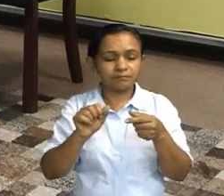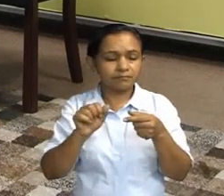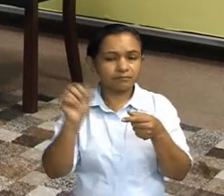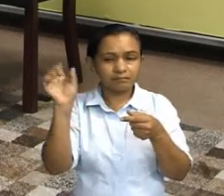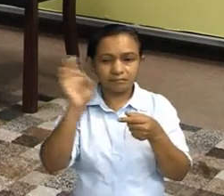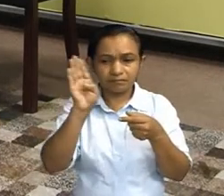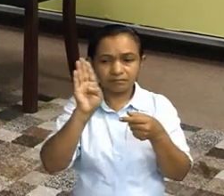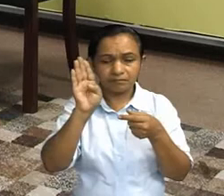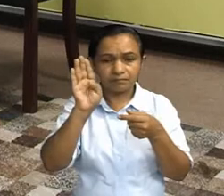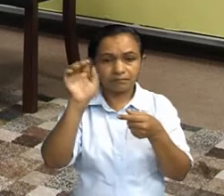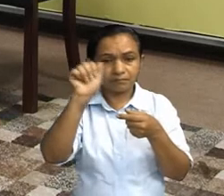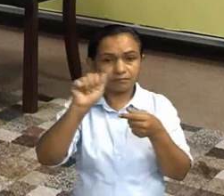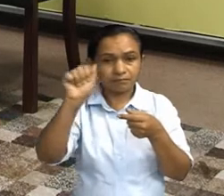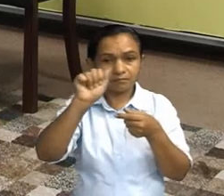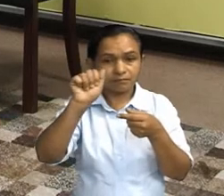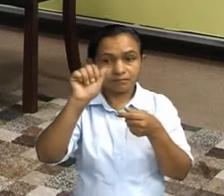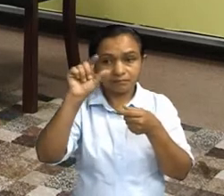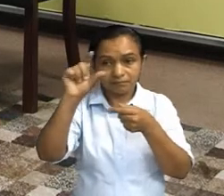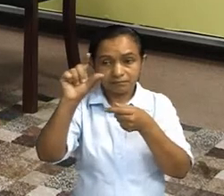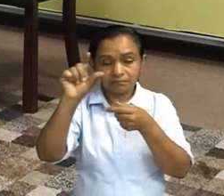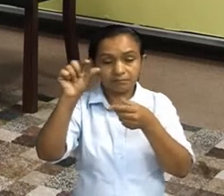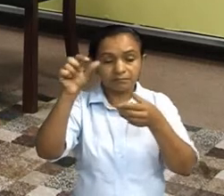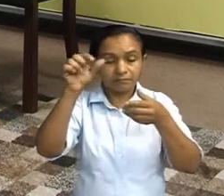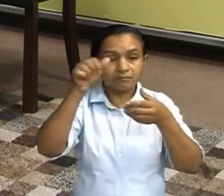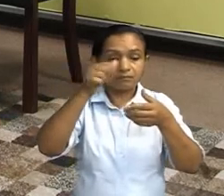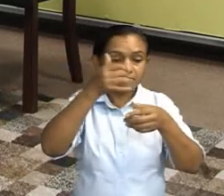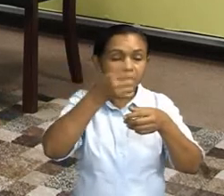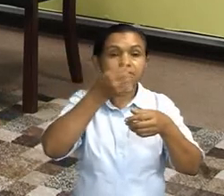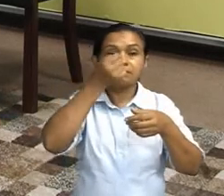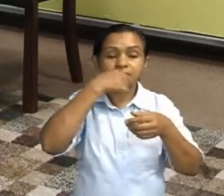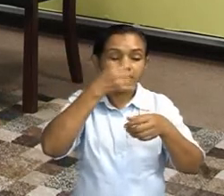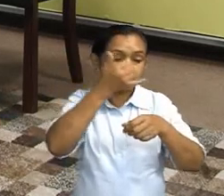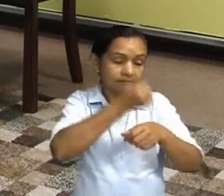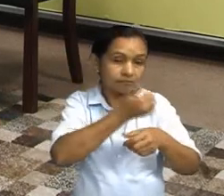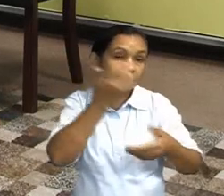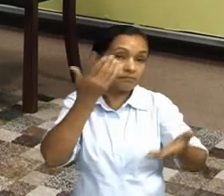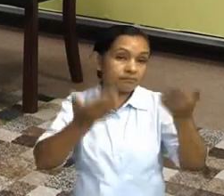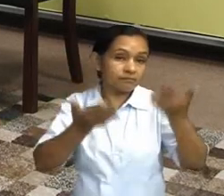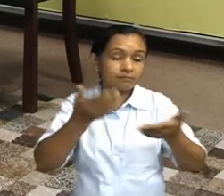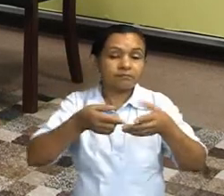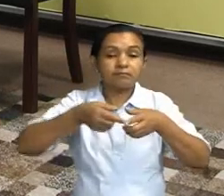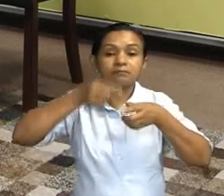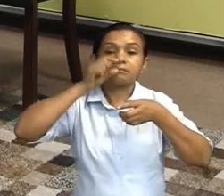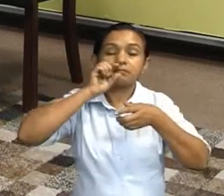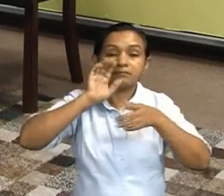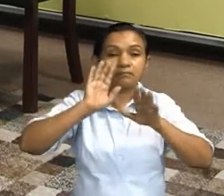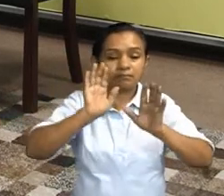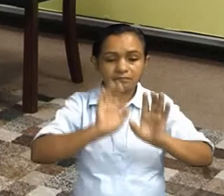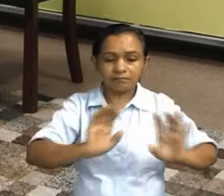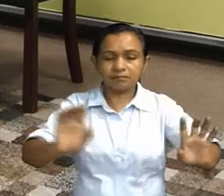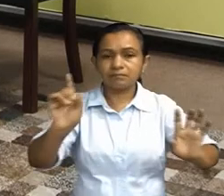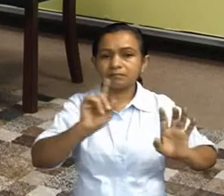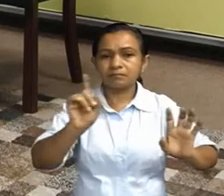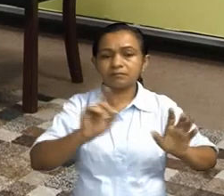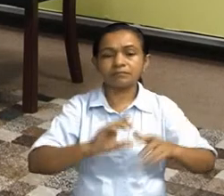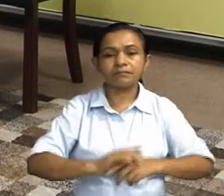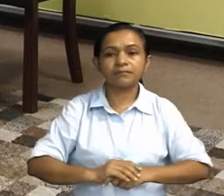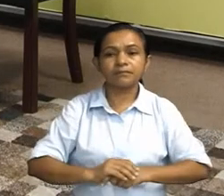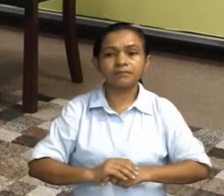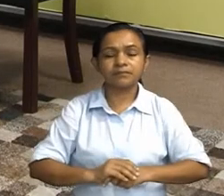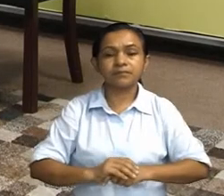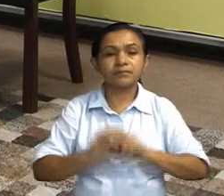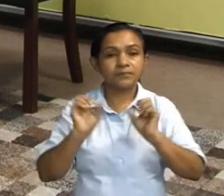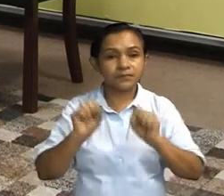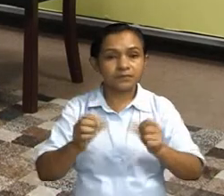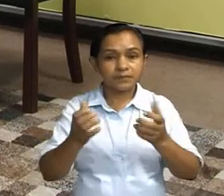amoxicilina y puede de la familia de las penicilinas y no hay ningún inconveniente, no está contraindicado en los niños. Y si se